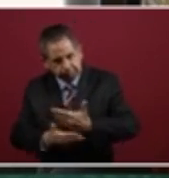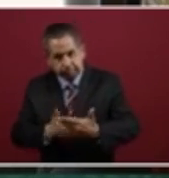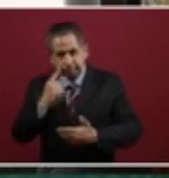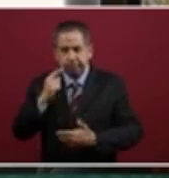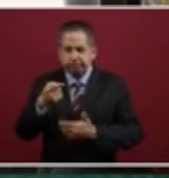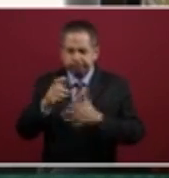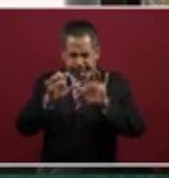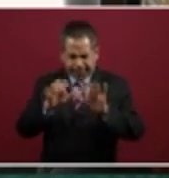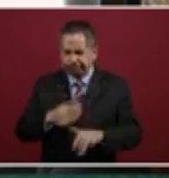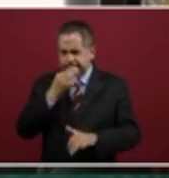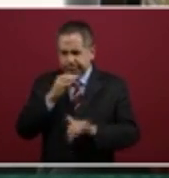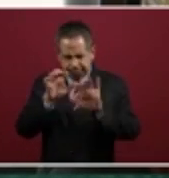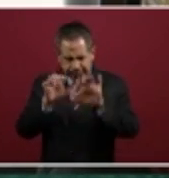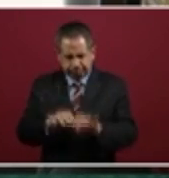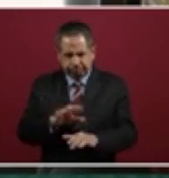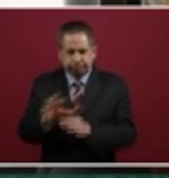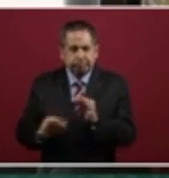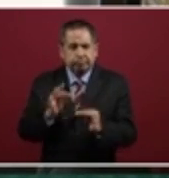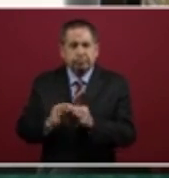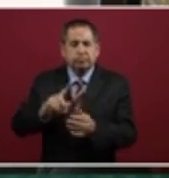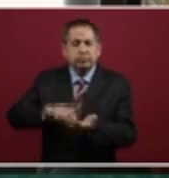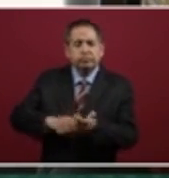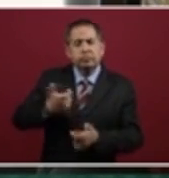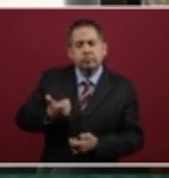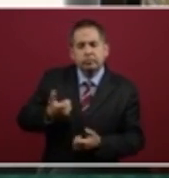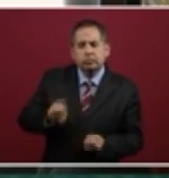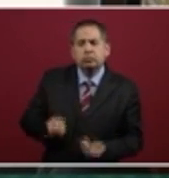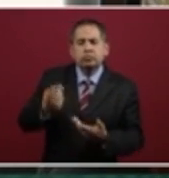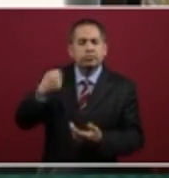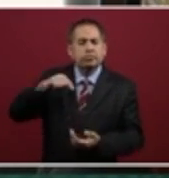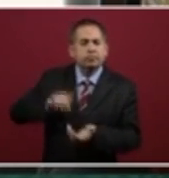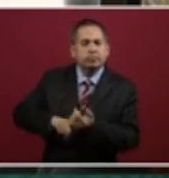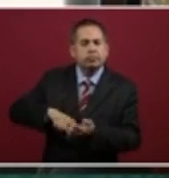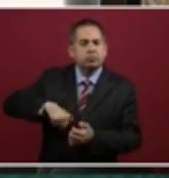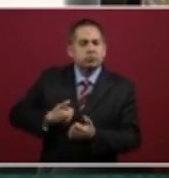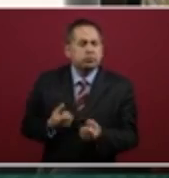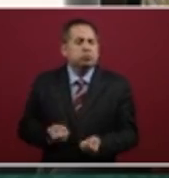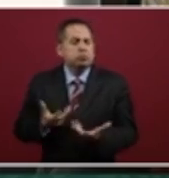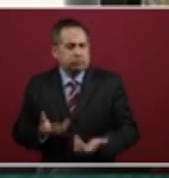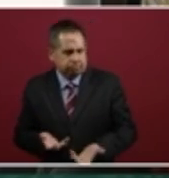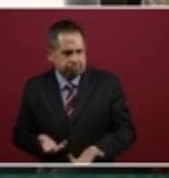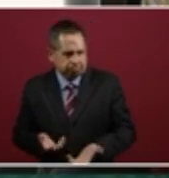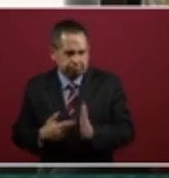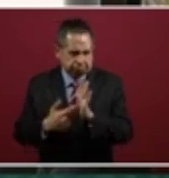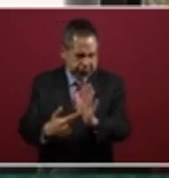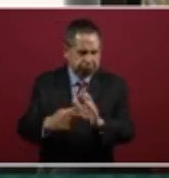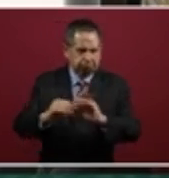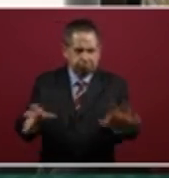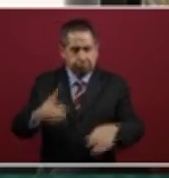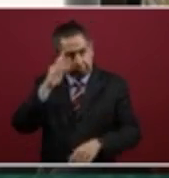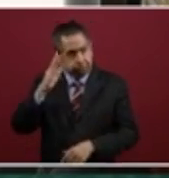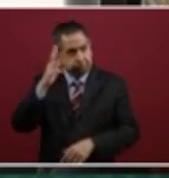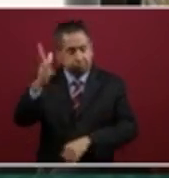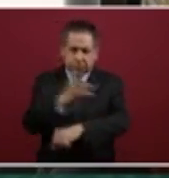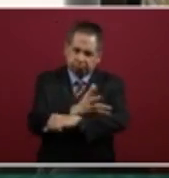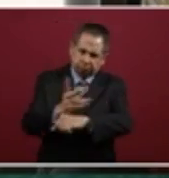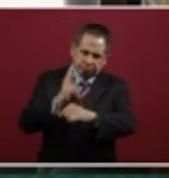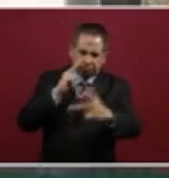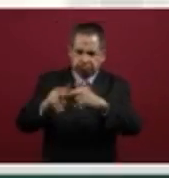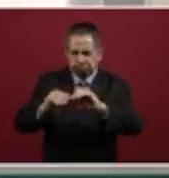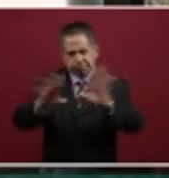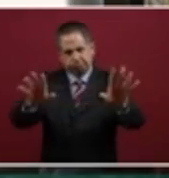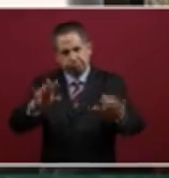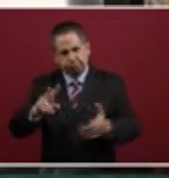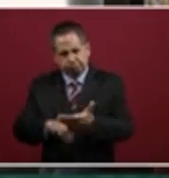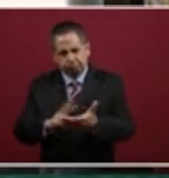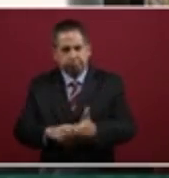declaración patrimonial y de intereses. Logremos entre todos construir el México de la rendición de cuentas y la transparencia que nos merecemos.